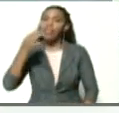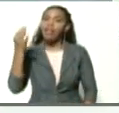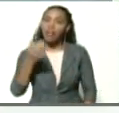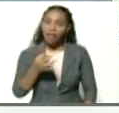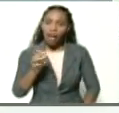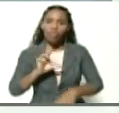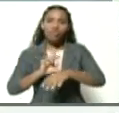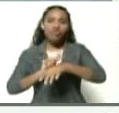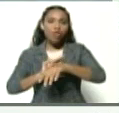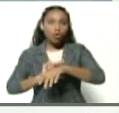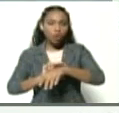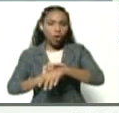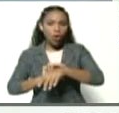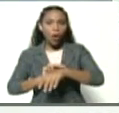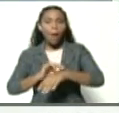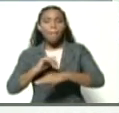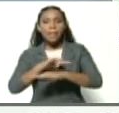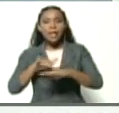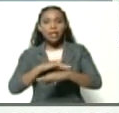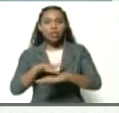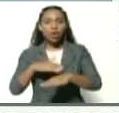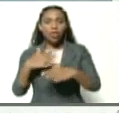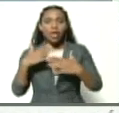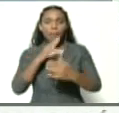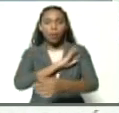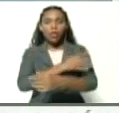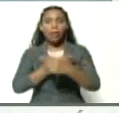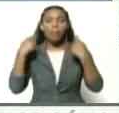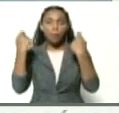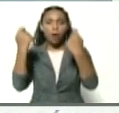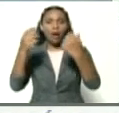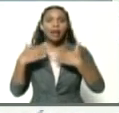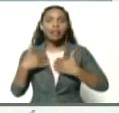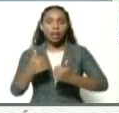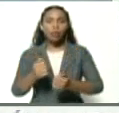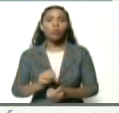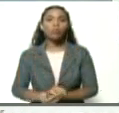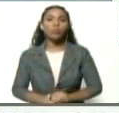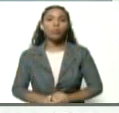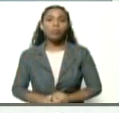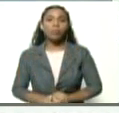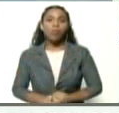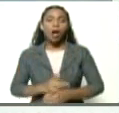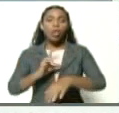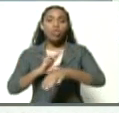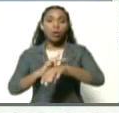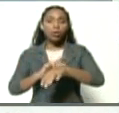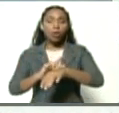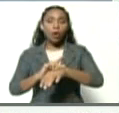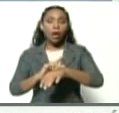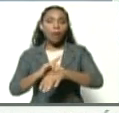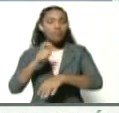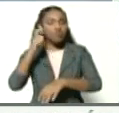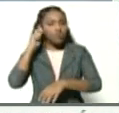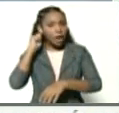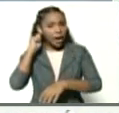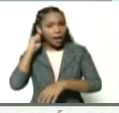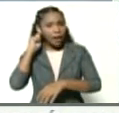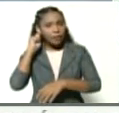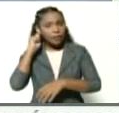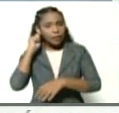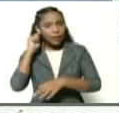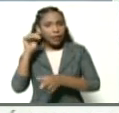doctor Carlos Alvarado, ministro del Poder Popular para la Salud, doctora Gabriela Jiménez, doctora